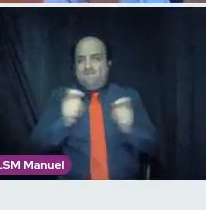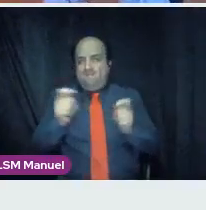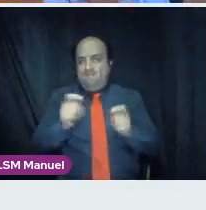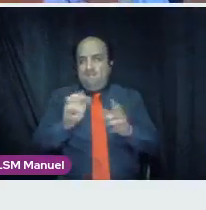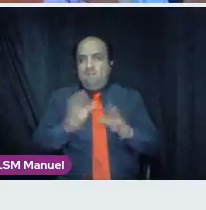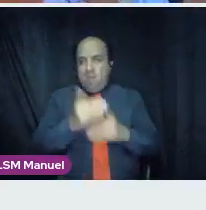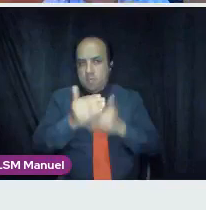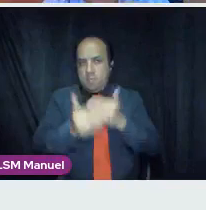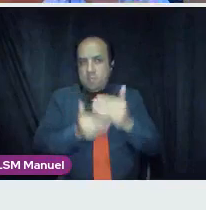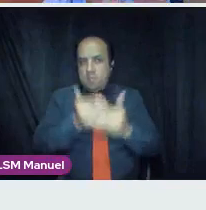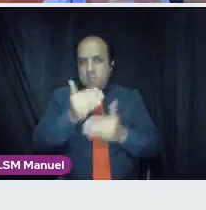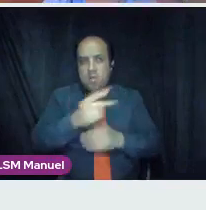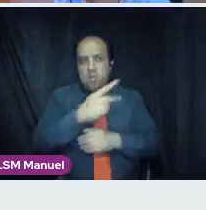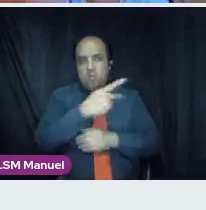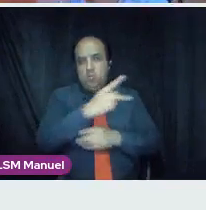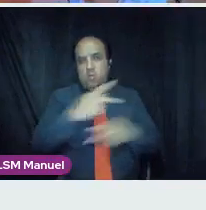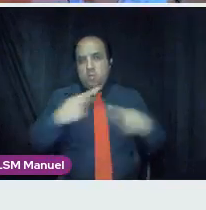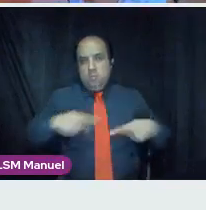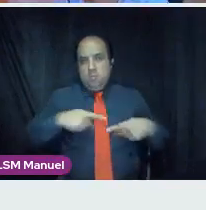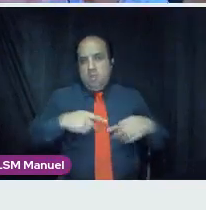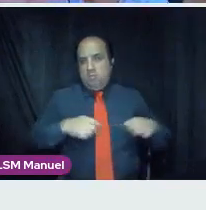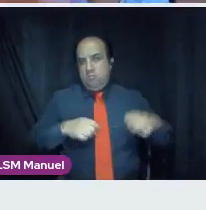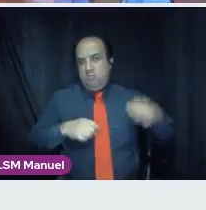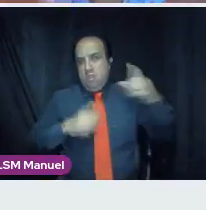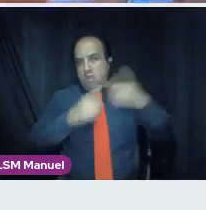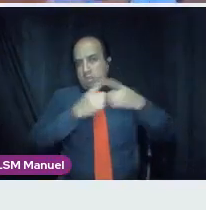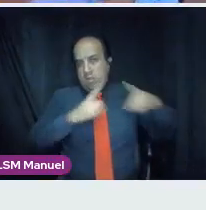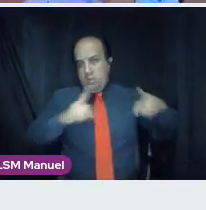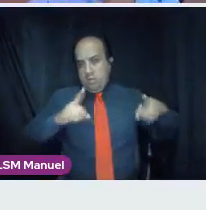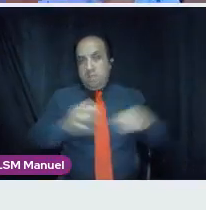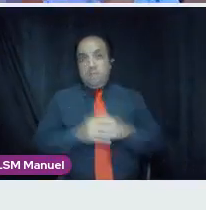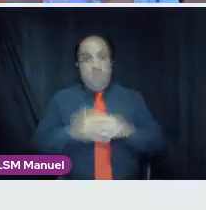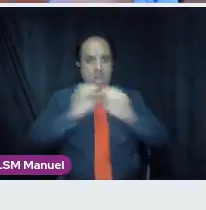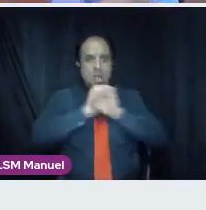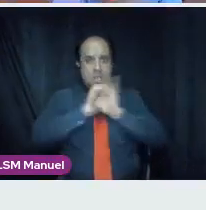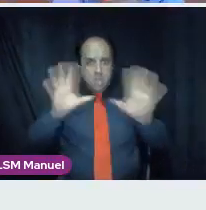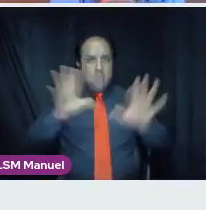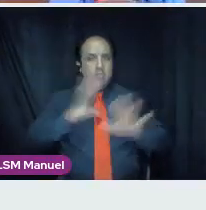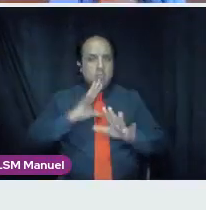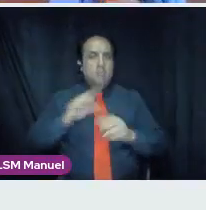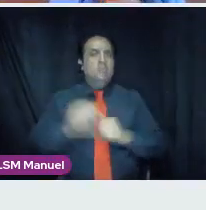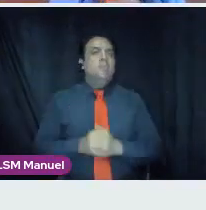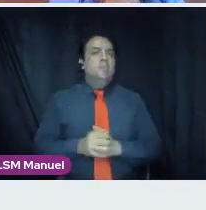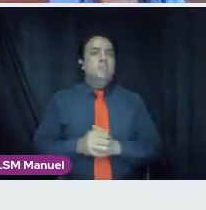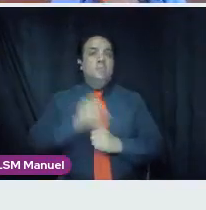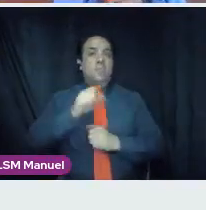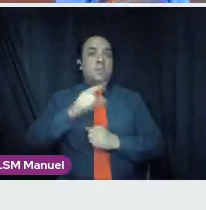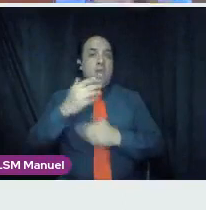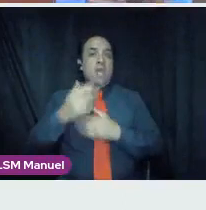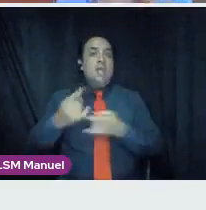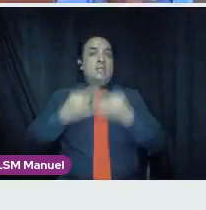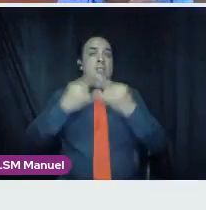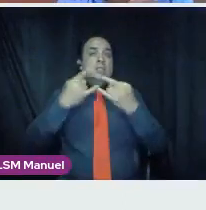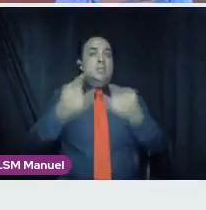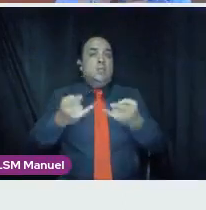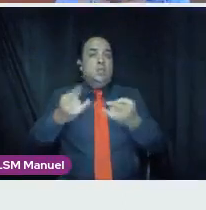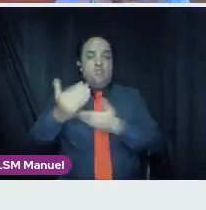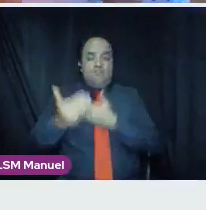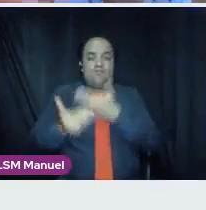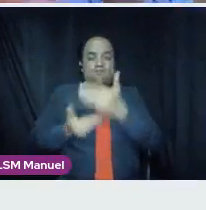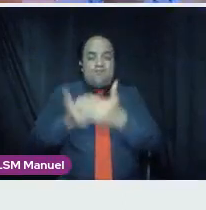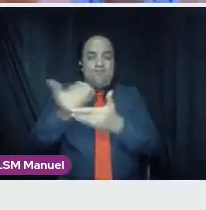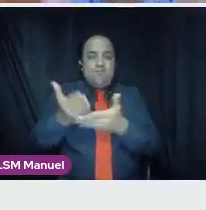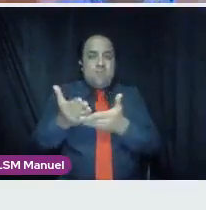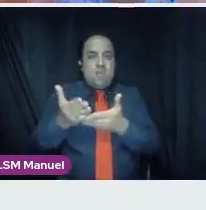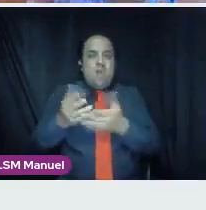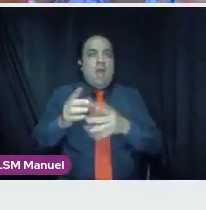proceso evolutivo de las personas. O sea, ya tenemos muy claro y hemos desarrollado a lo largo de la historia el conocimiento de